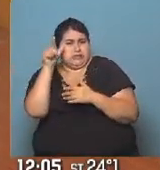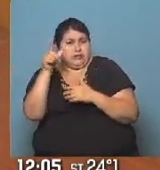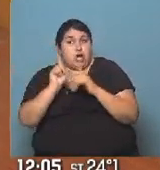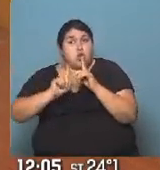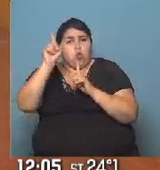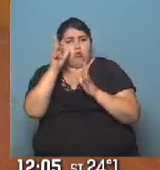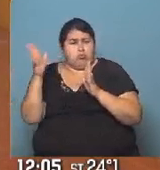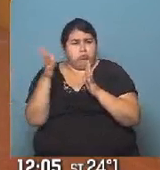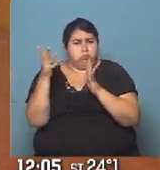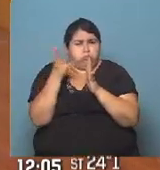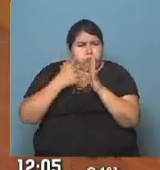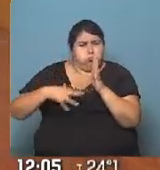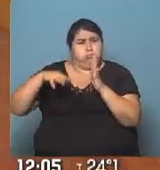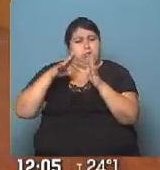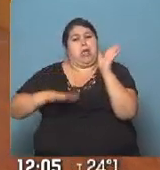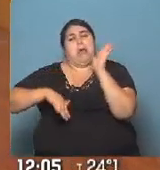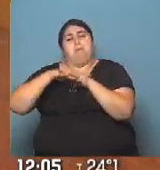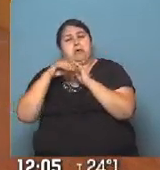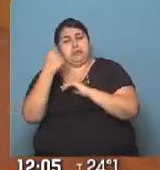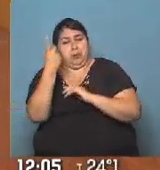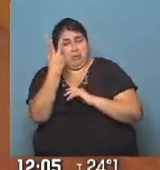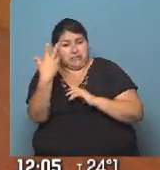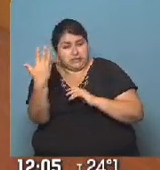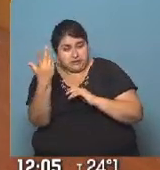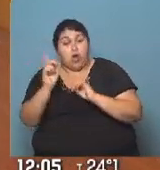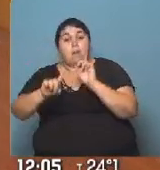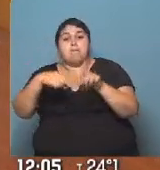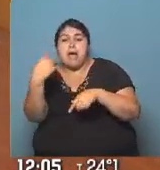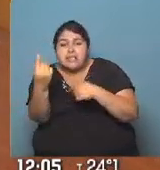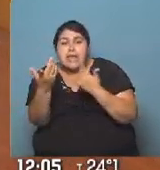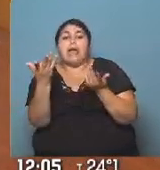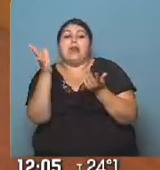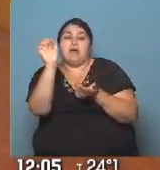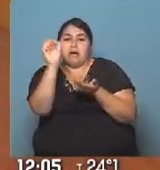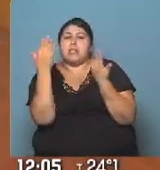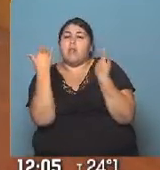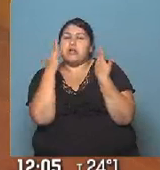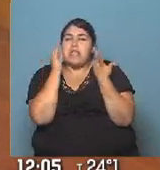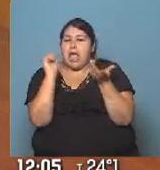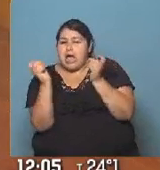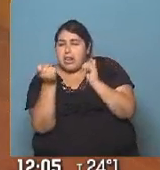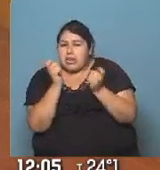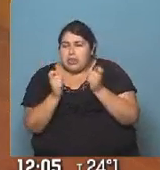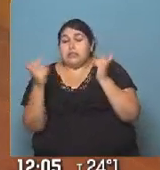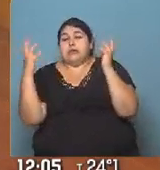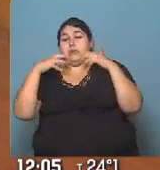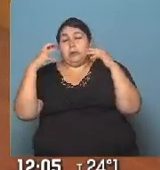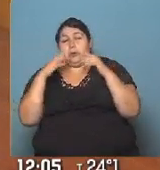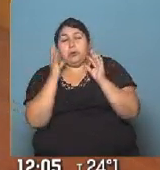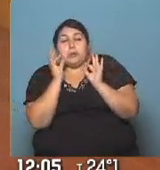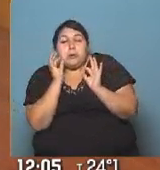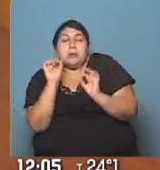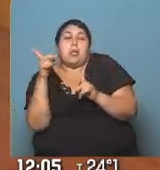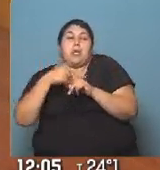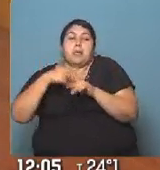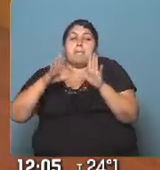y una máxima que rondará los 25 grados. Mañana martes puede seguir la inestabilidad. Algunas precipitaciones débiles en la mañana con 16 de